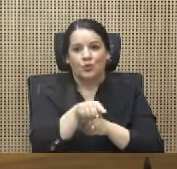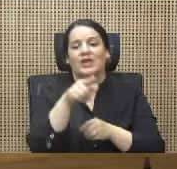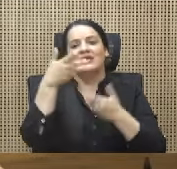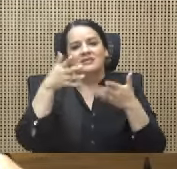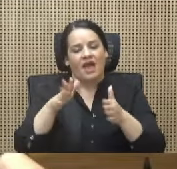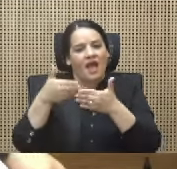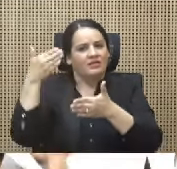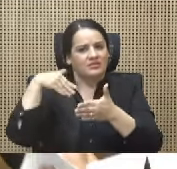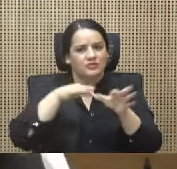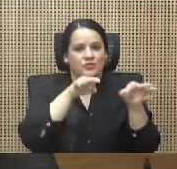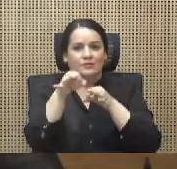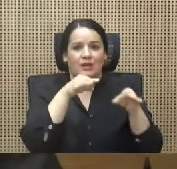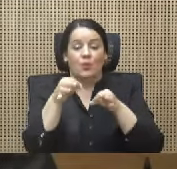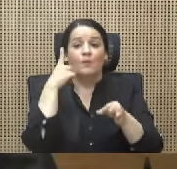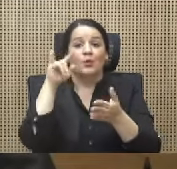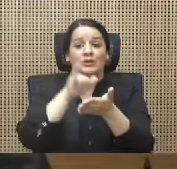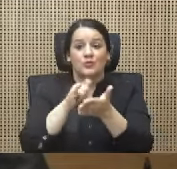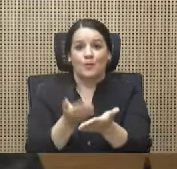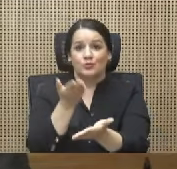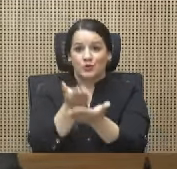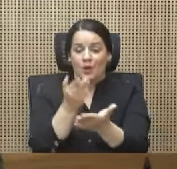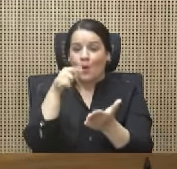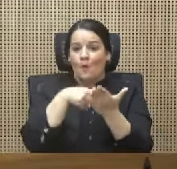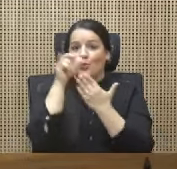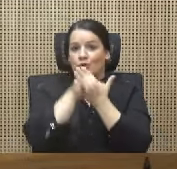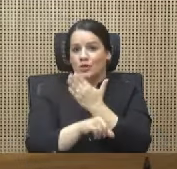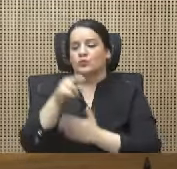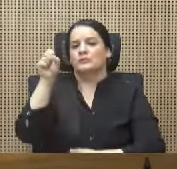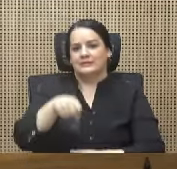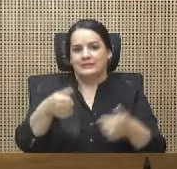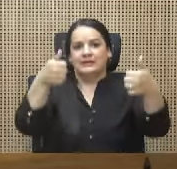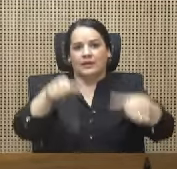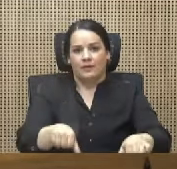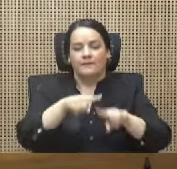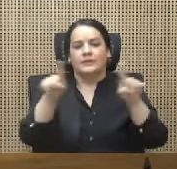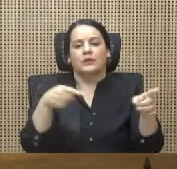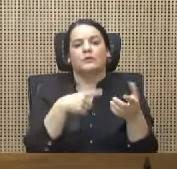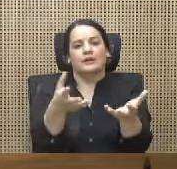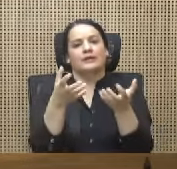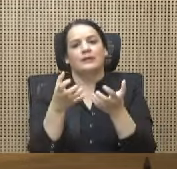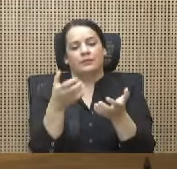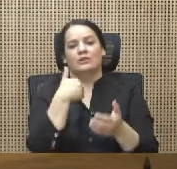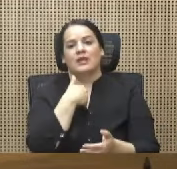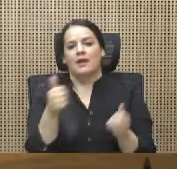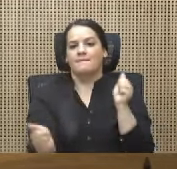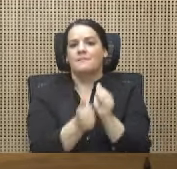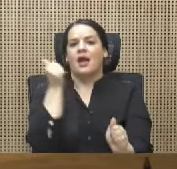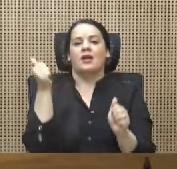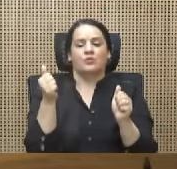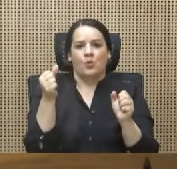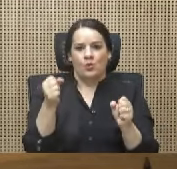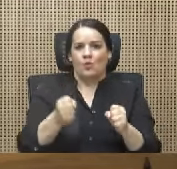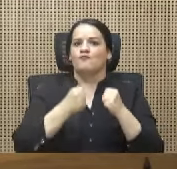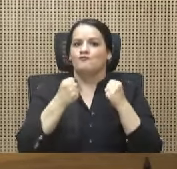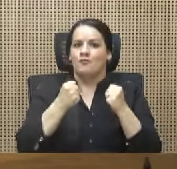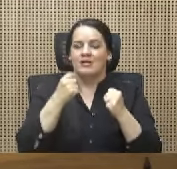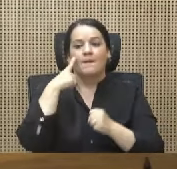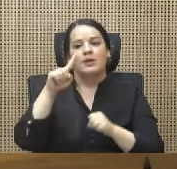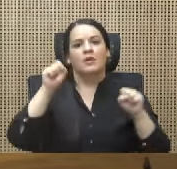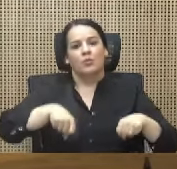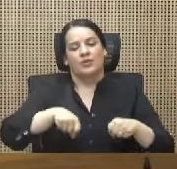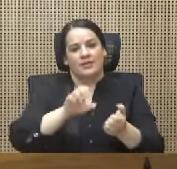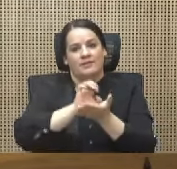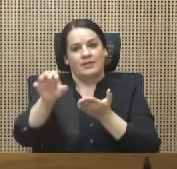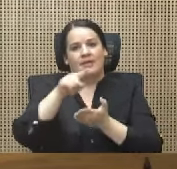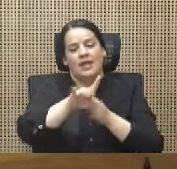y diputados, es que emocionamos en esta ocasión un proyecto con el cual estamos de acuerdo, pero que pretendemos que tenga mayor potencia para combatir al crimen